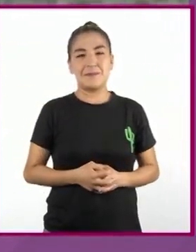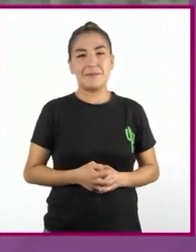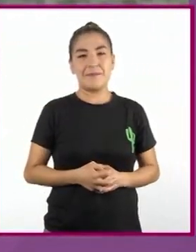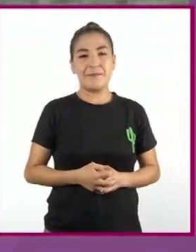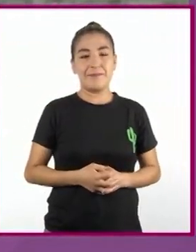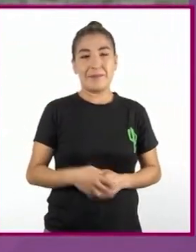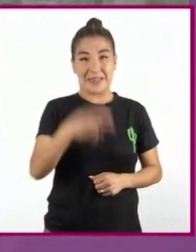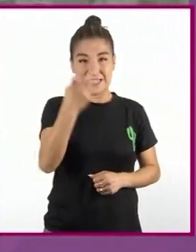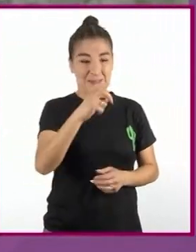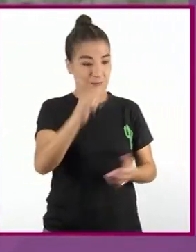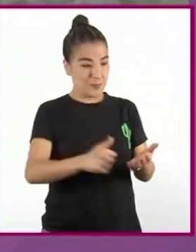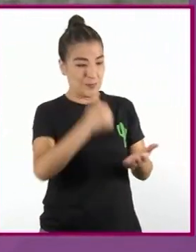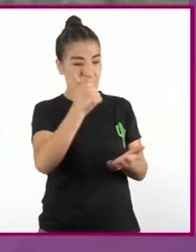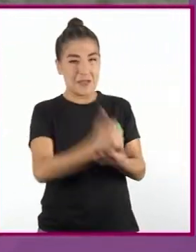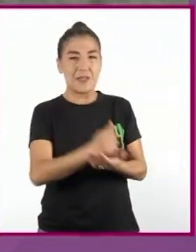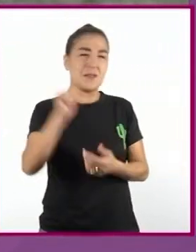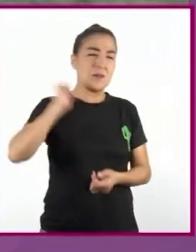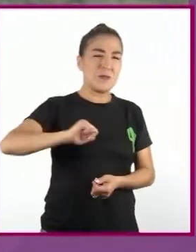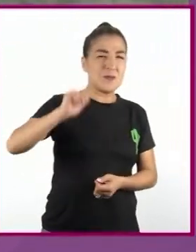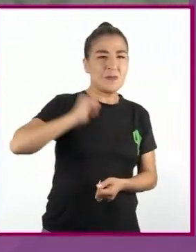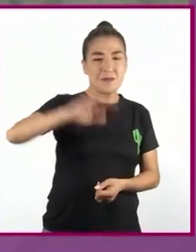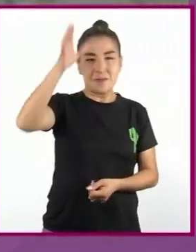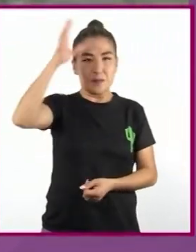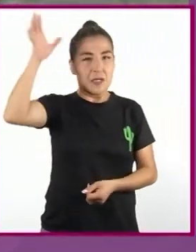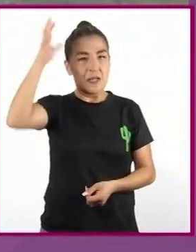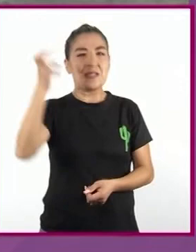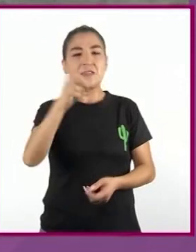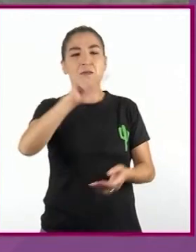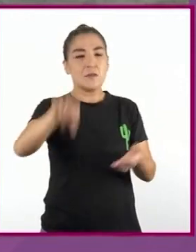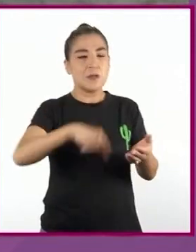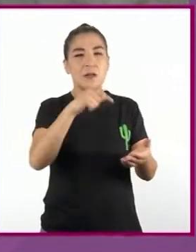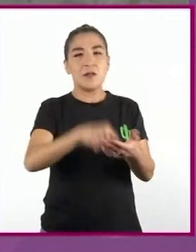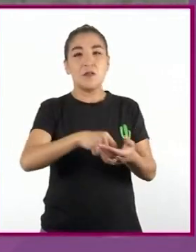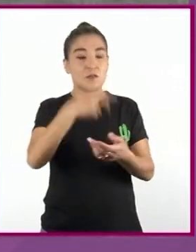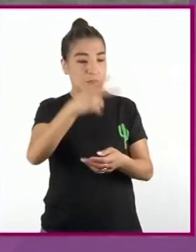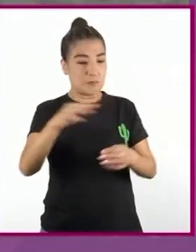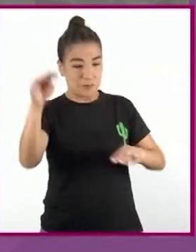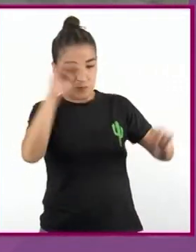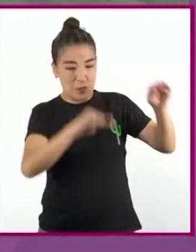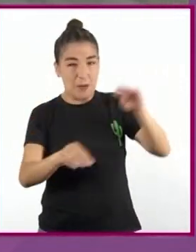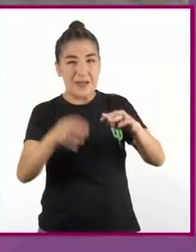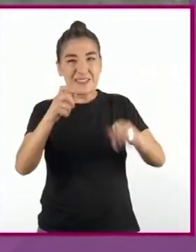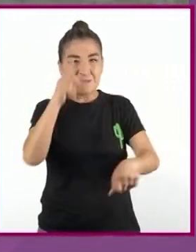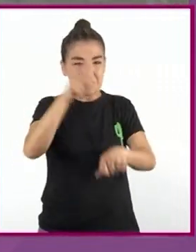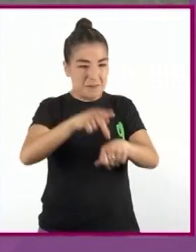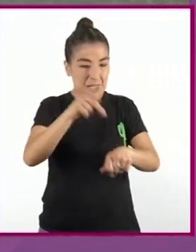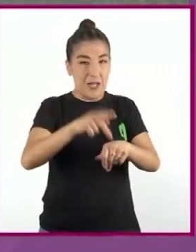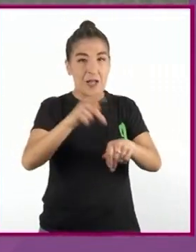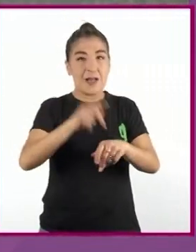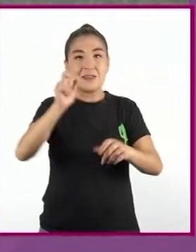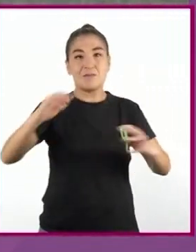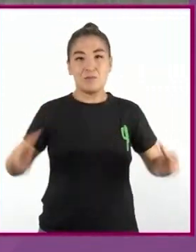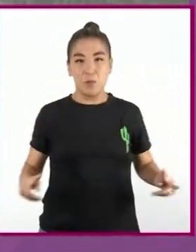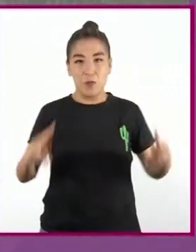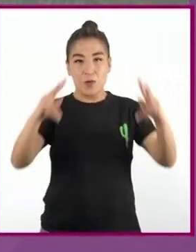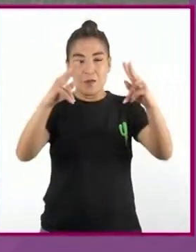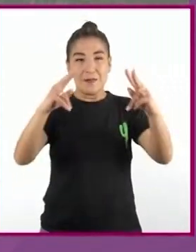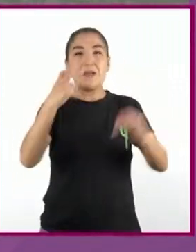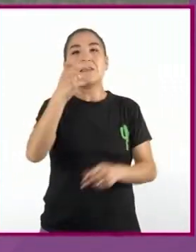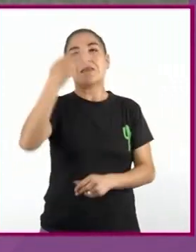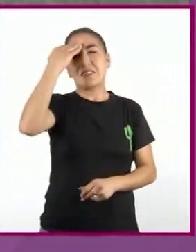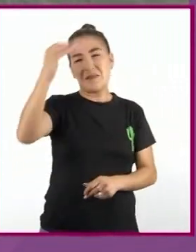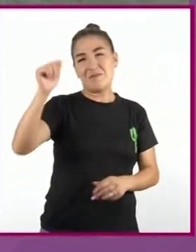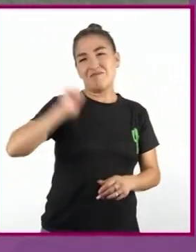Esta ciudad prehispánica se asentó sobre una losa inmensa de roca volcánica, alrededor de los años 600 antes de nuestra